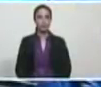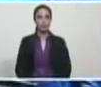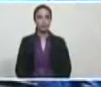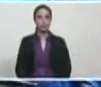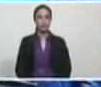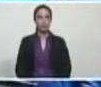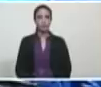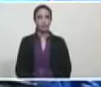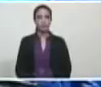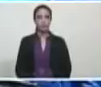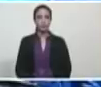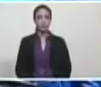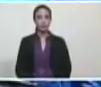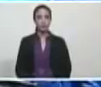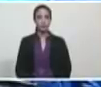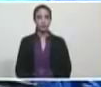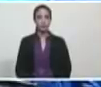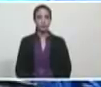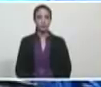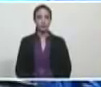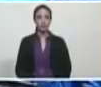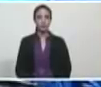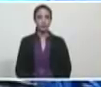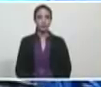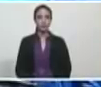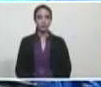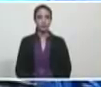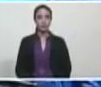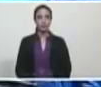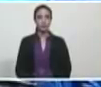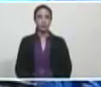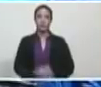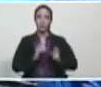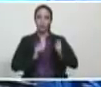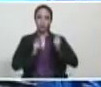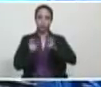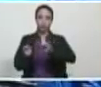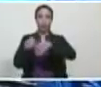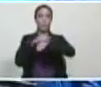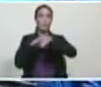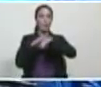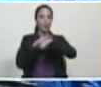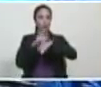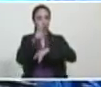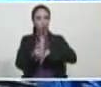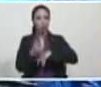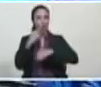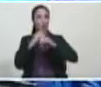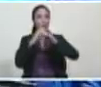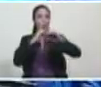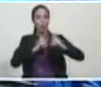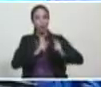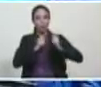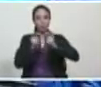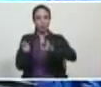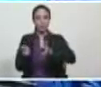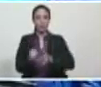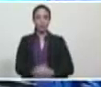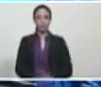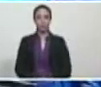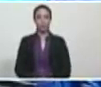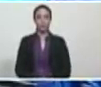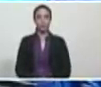Nombro al ciudadano Hipólito Antonio Abreu Páez Titular de la cédula de